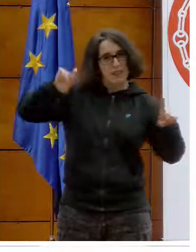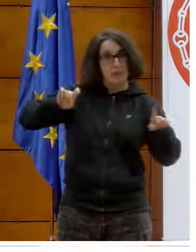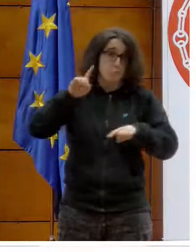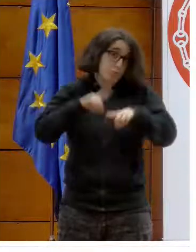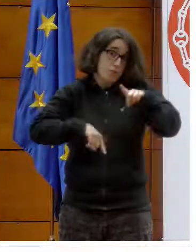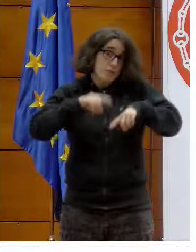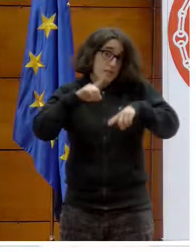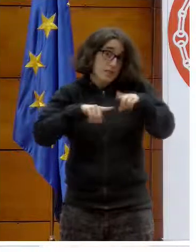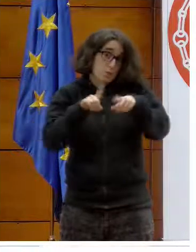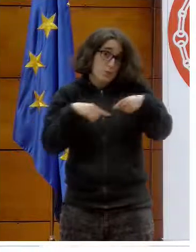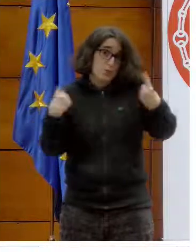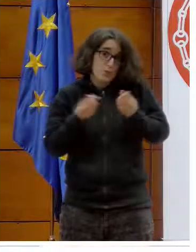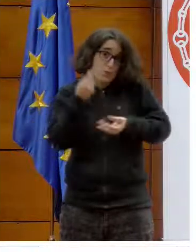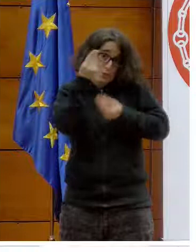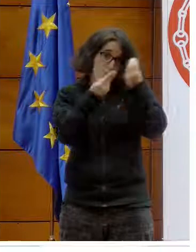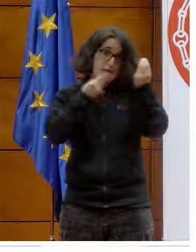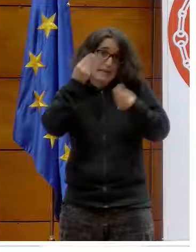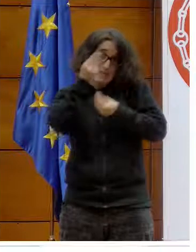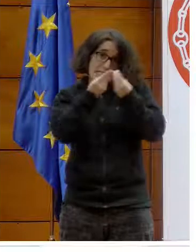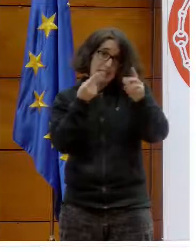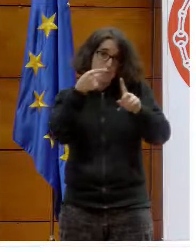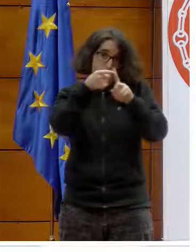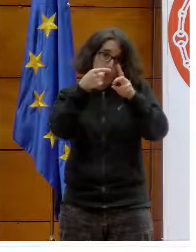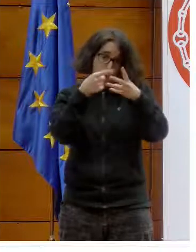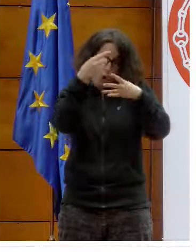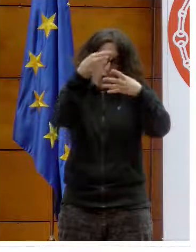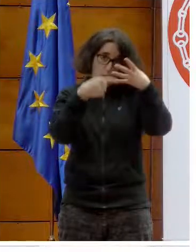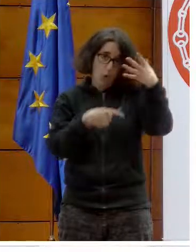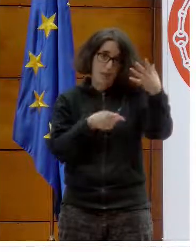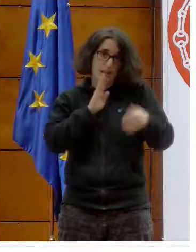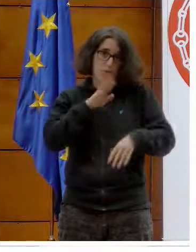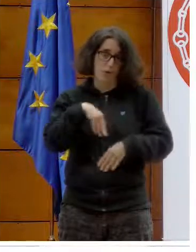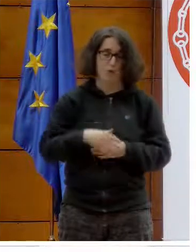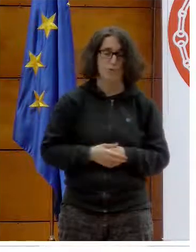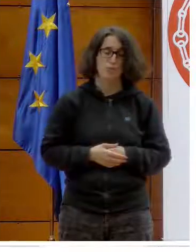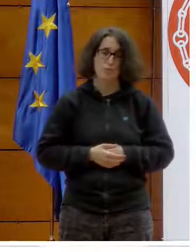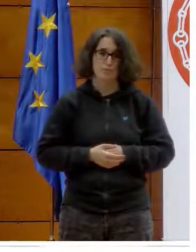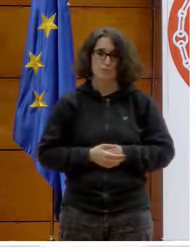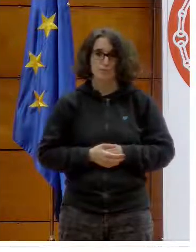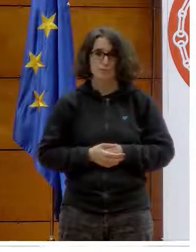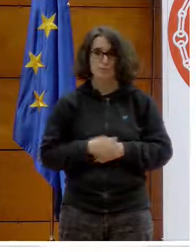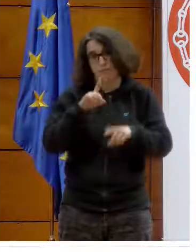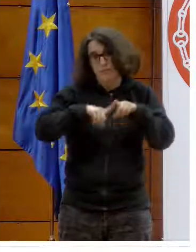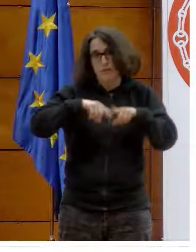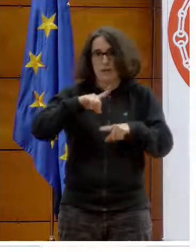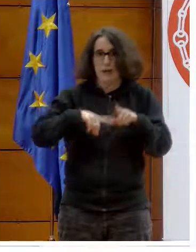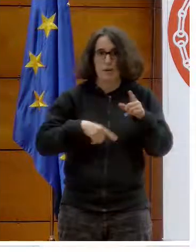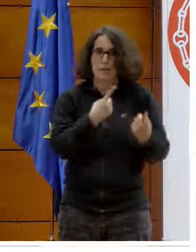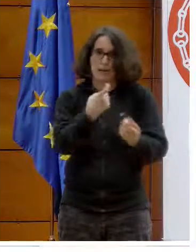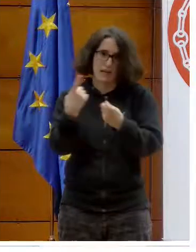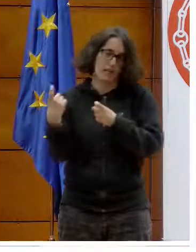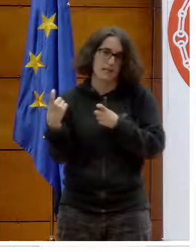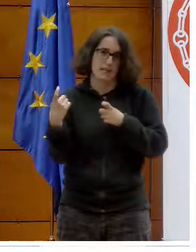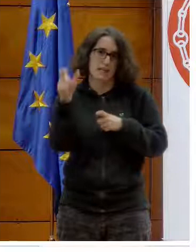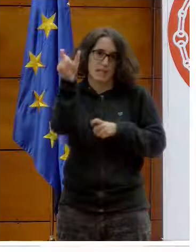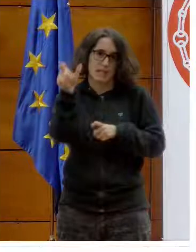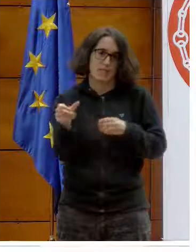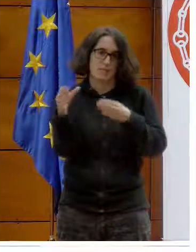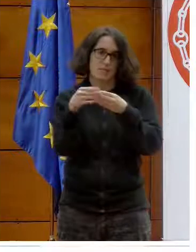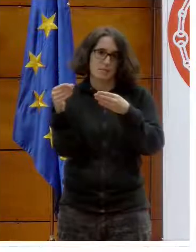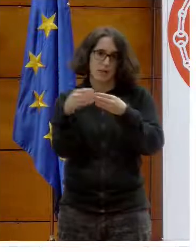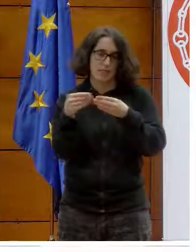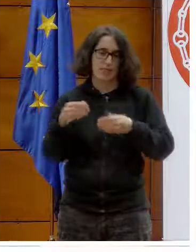que se adecúan a los objetivos de trabajo del paciente. Os voy a contar brevemente qué es lo que